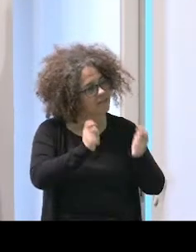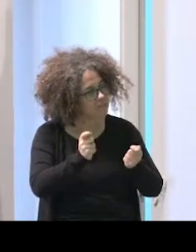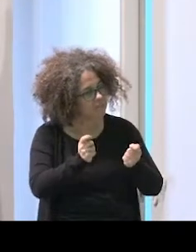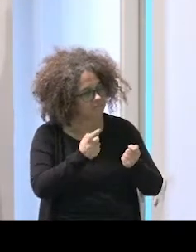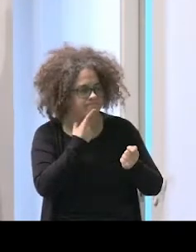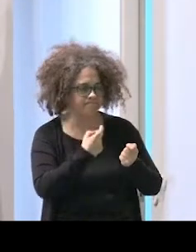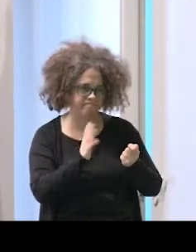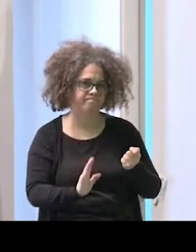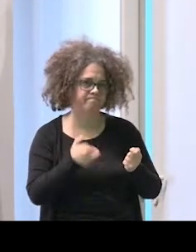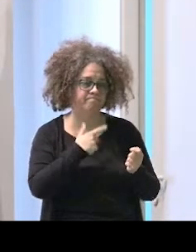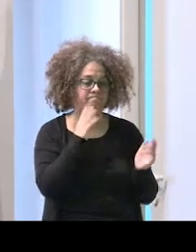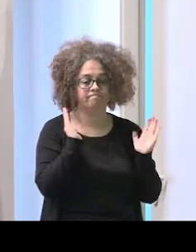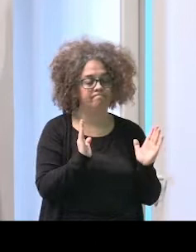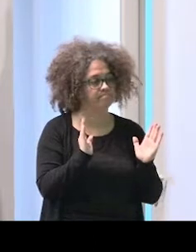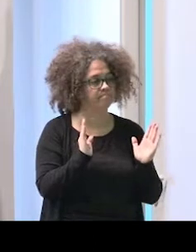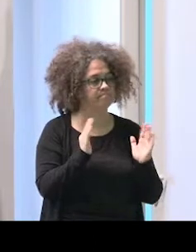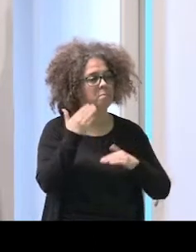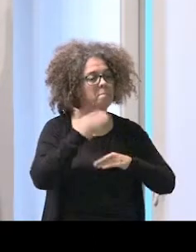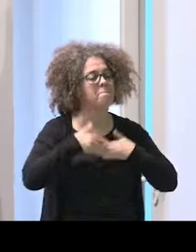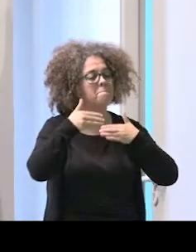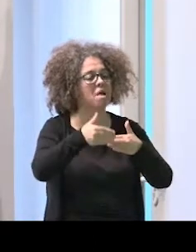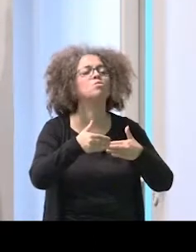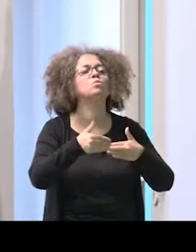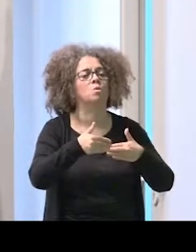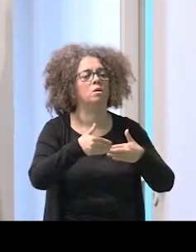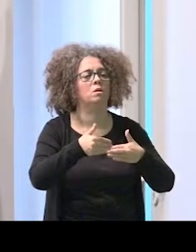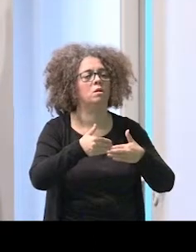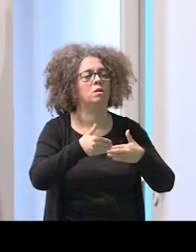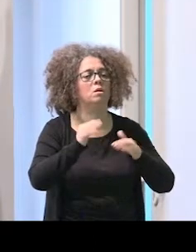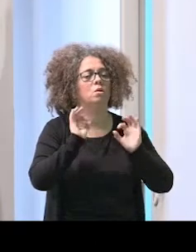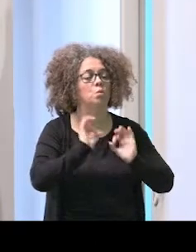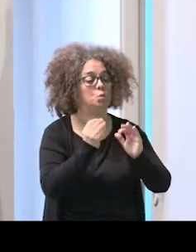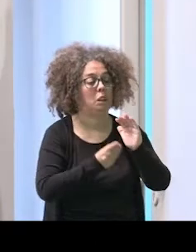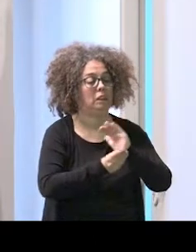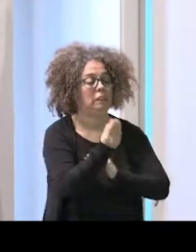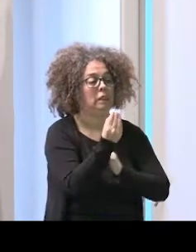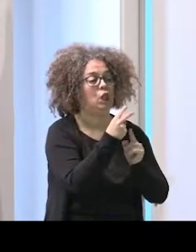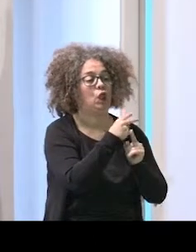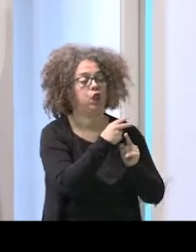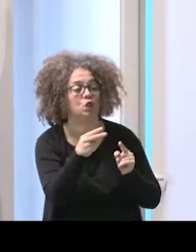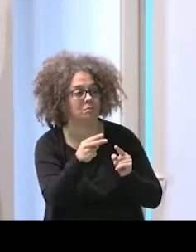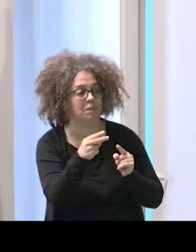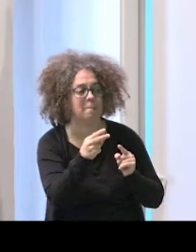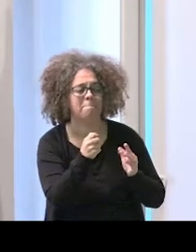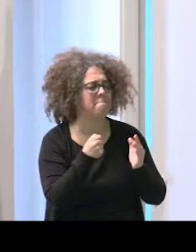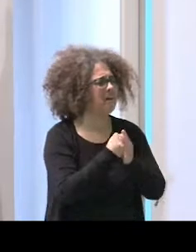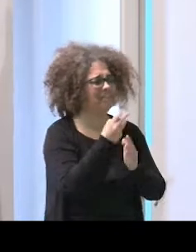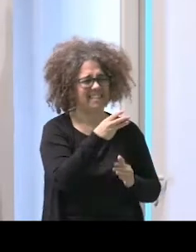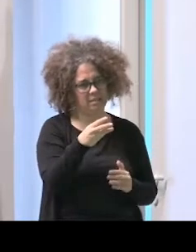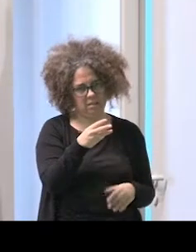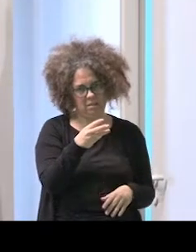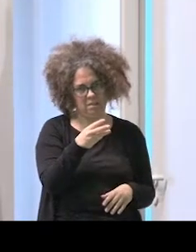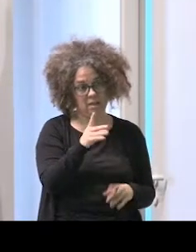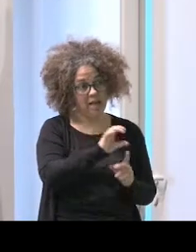infección congénita con seguridad son las 2 semanas de vida, ¿vale? Y como mucho 3 semanas de vida. Los